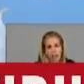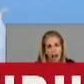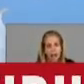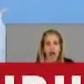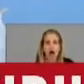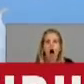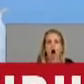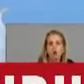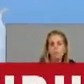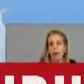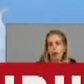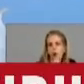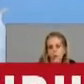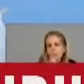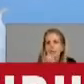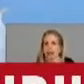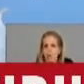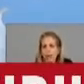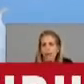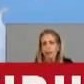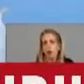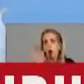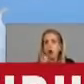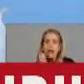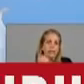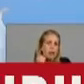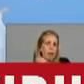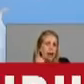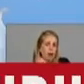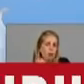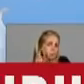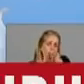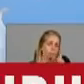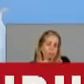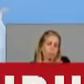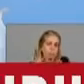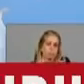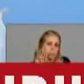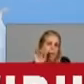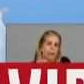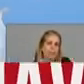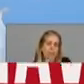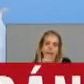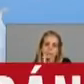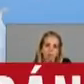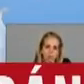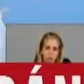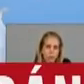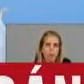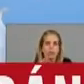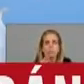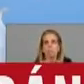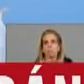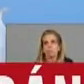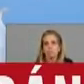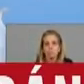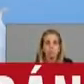no, del comienzo, perdón, de la cuarentena hasta aquí, no solamente se han evitado, como se dice habitualmente,